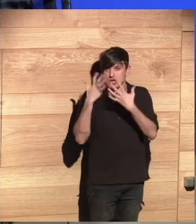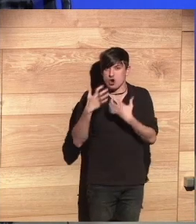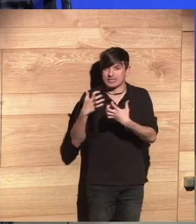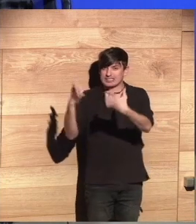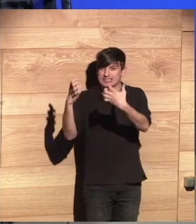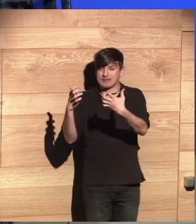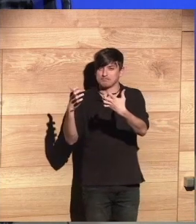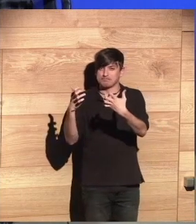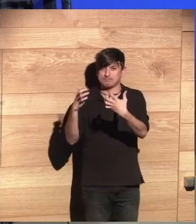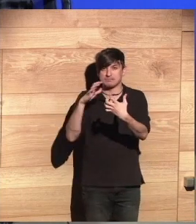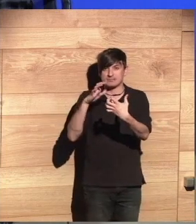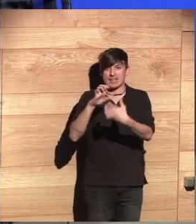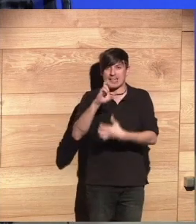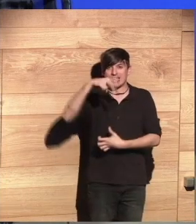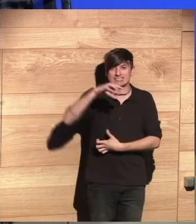pero ensembles